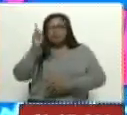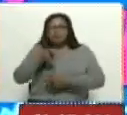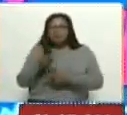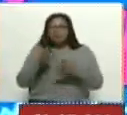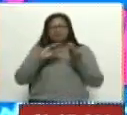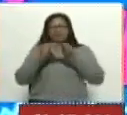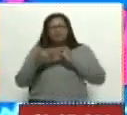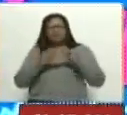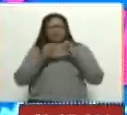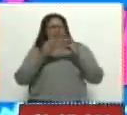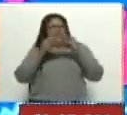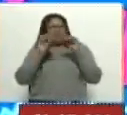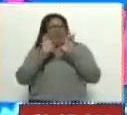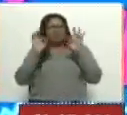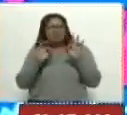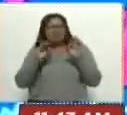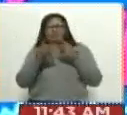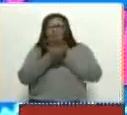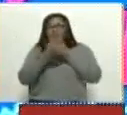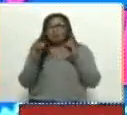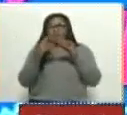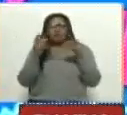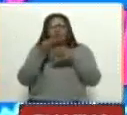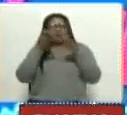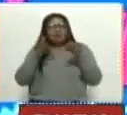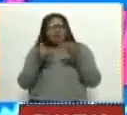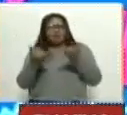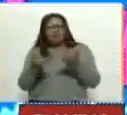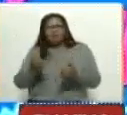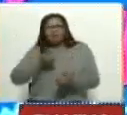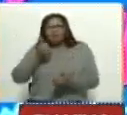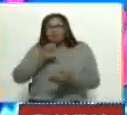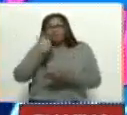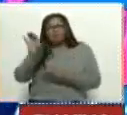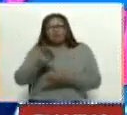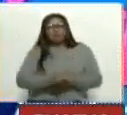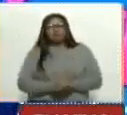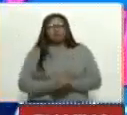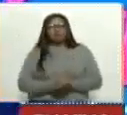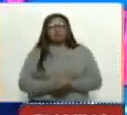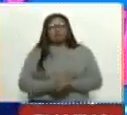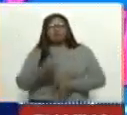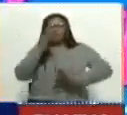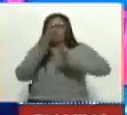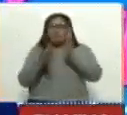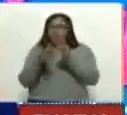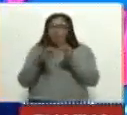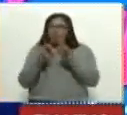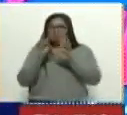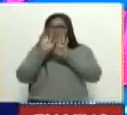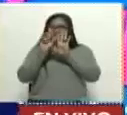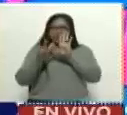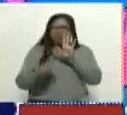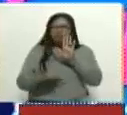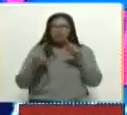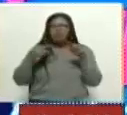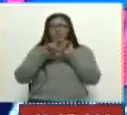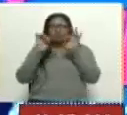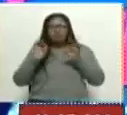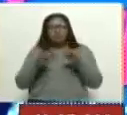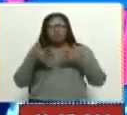perfeccionar toda su democracia toda su gobernabilidad como cualquier país pero Qué casualidad que esa narrativa es la misma que